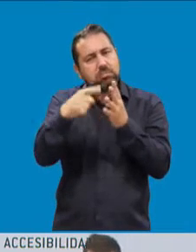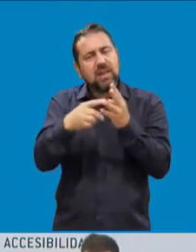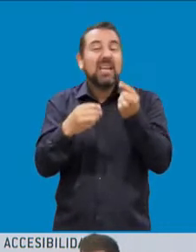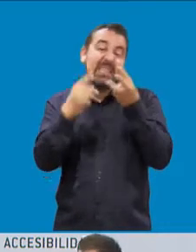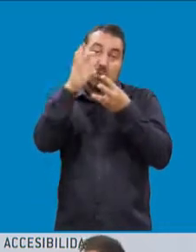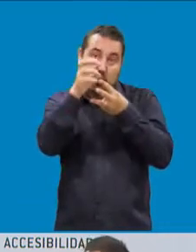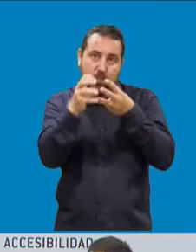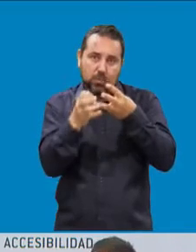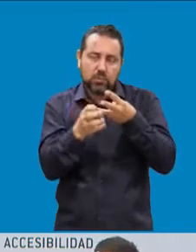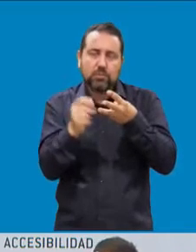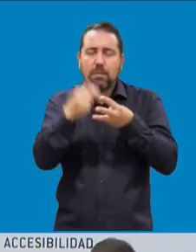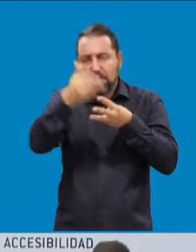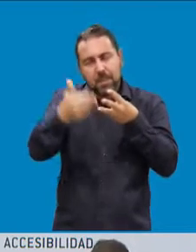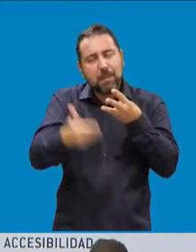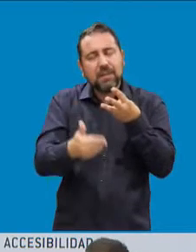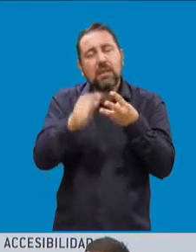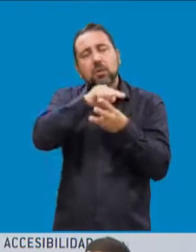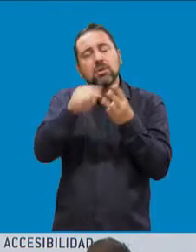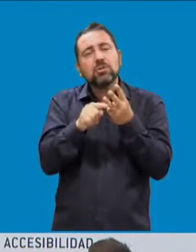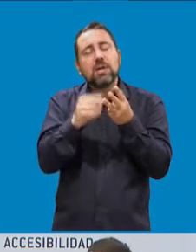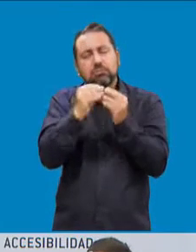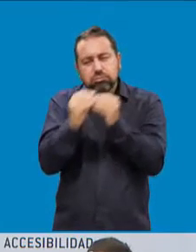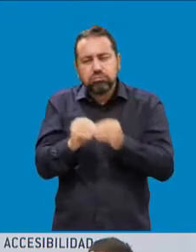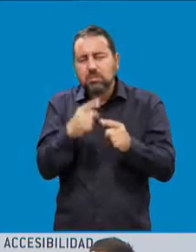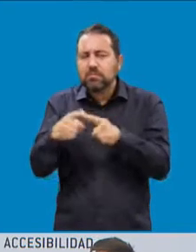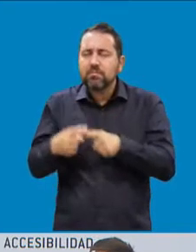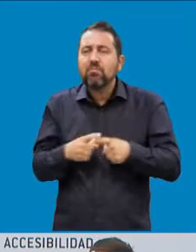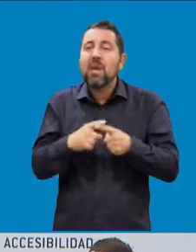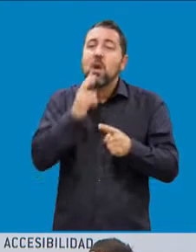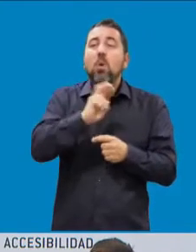acciones estos cuatro grupos, estos tres grupos principalmente, este autor,